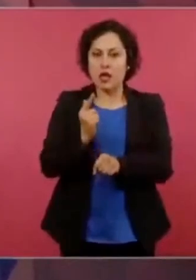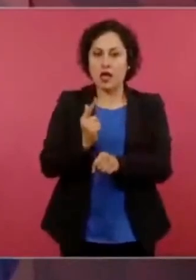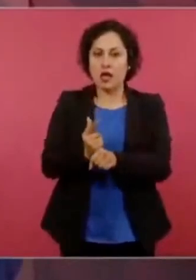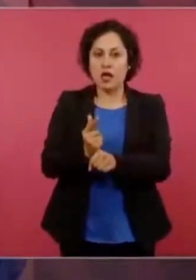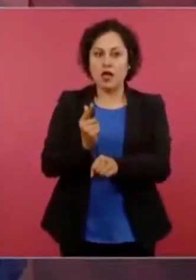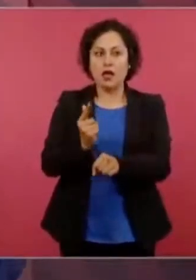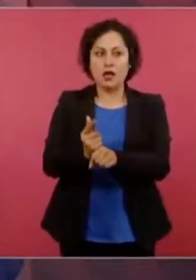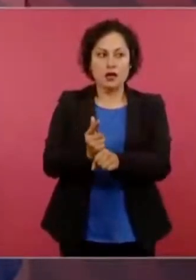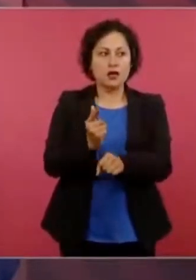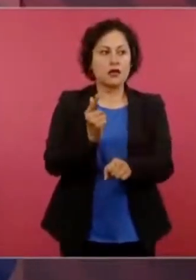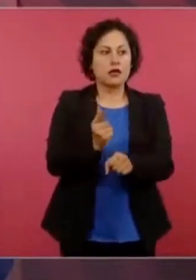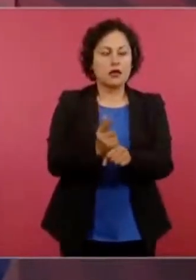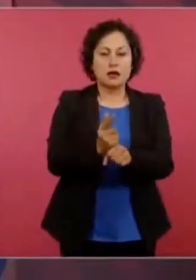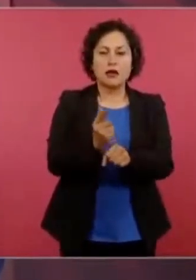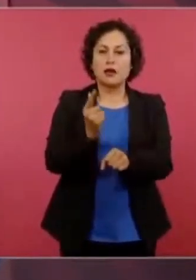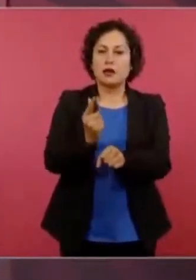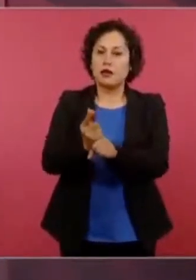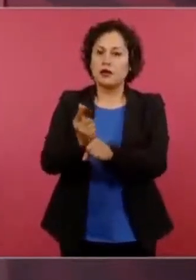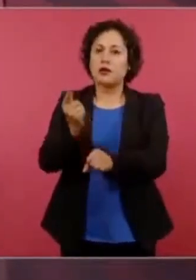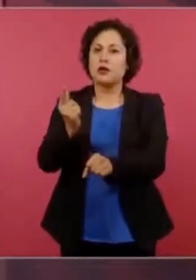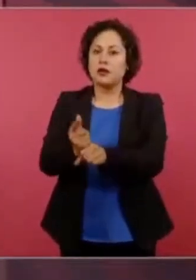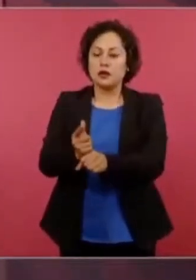de un acto de corrupción,